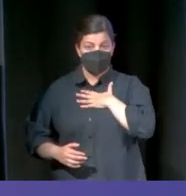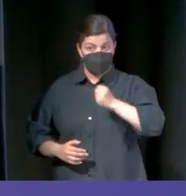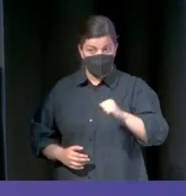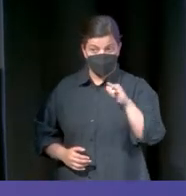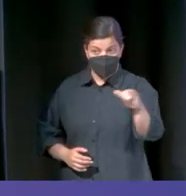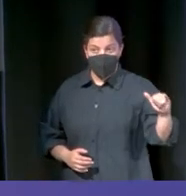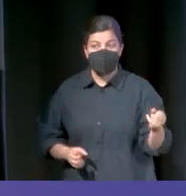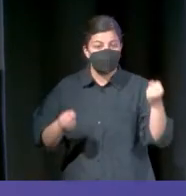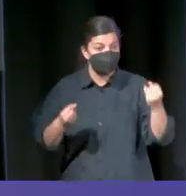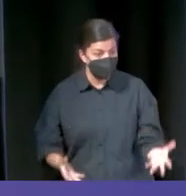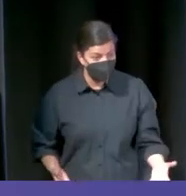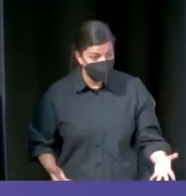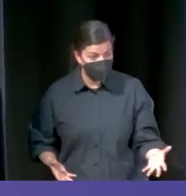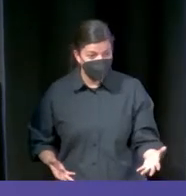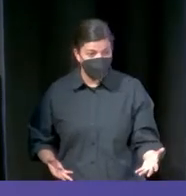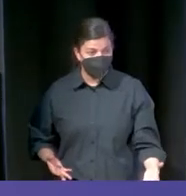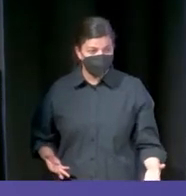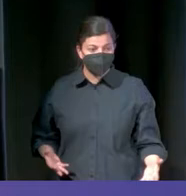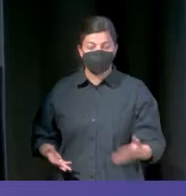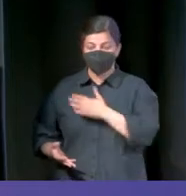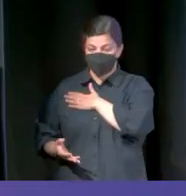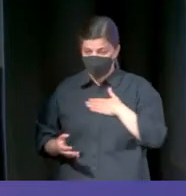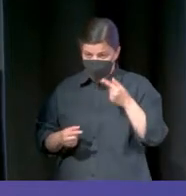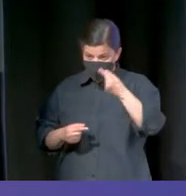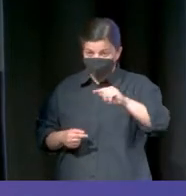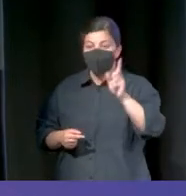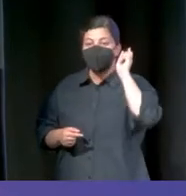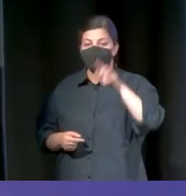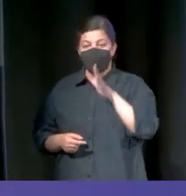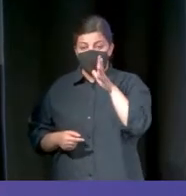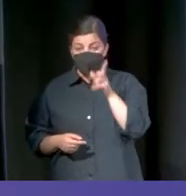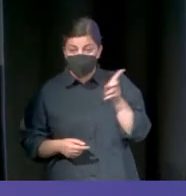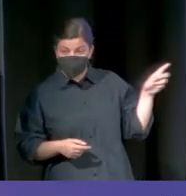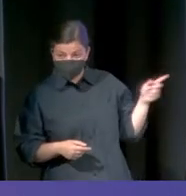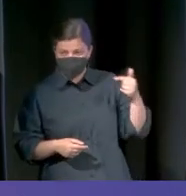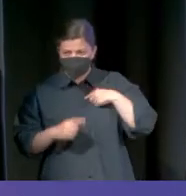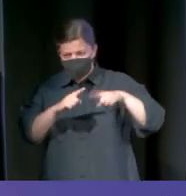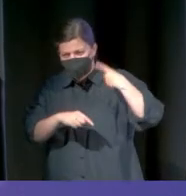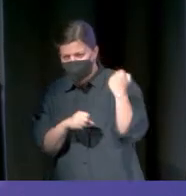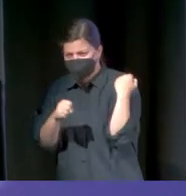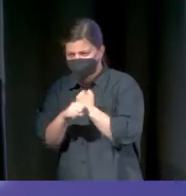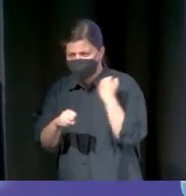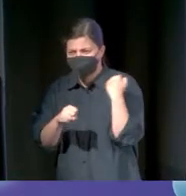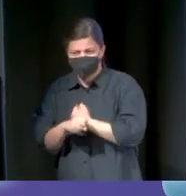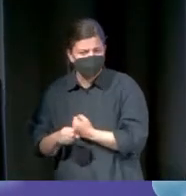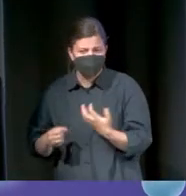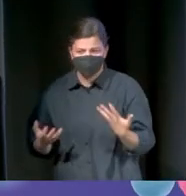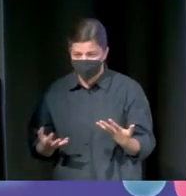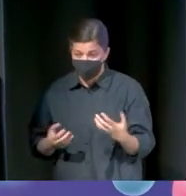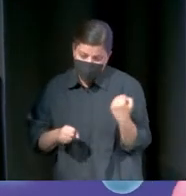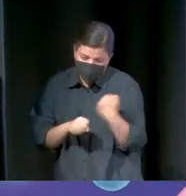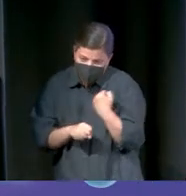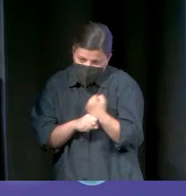muy bien de hecho quiero matizar porque debido a esto luego estuve trabajando trabajando no